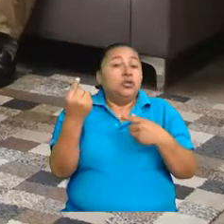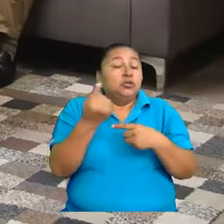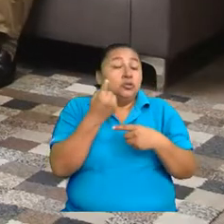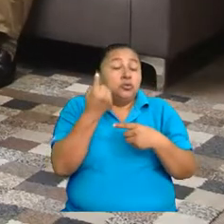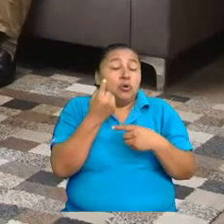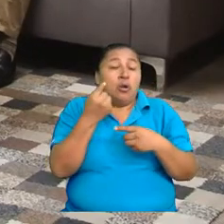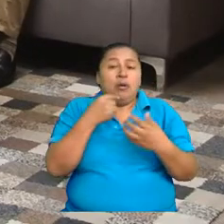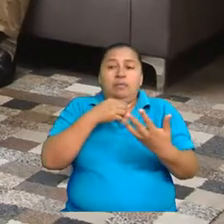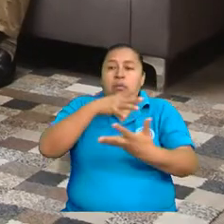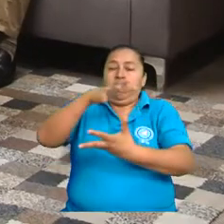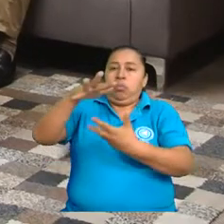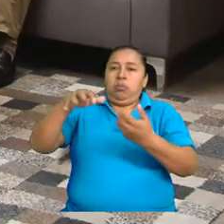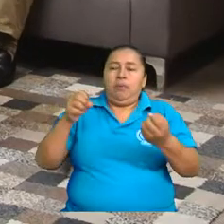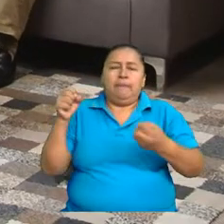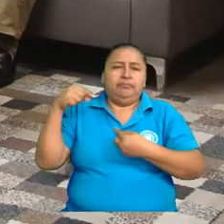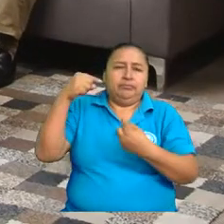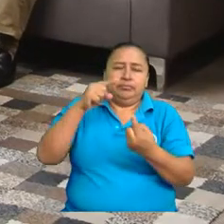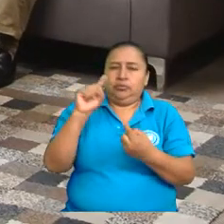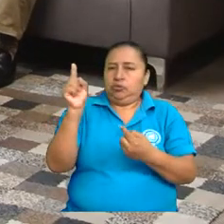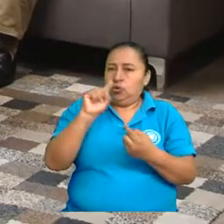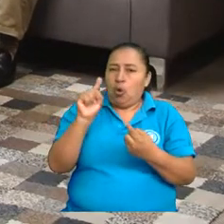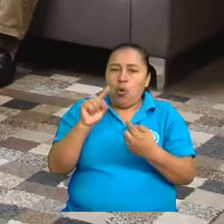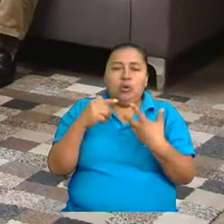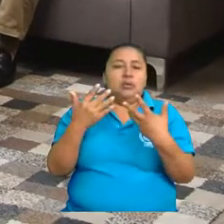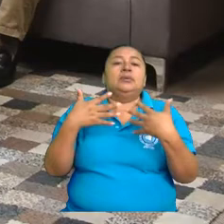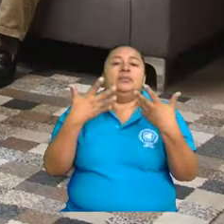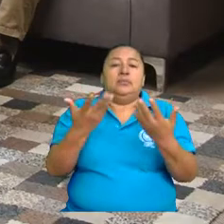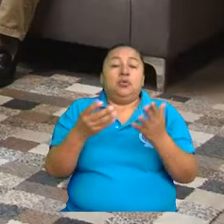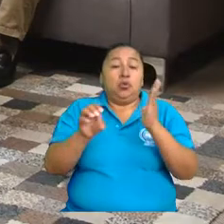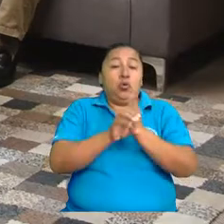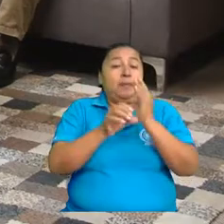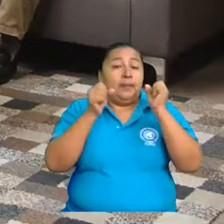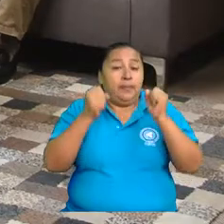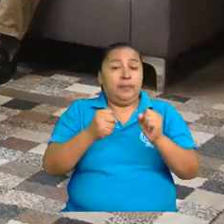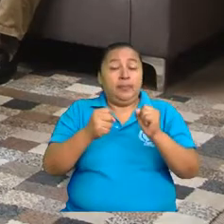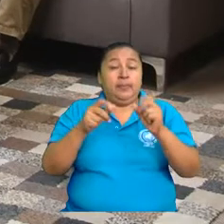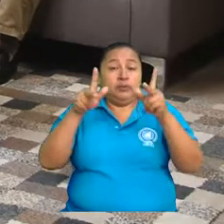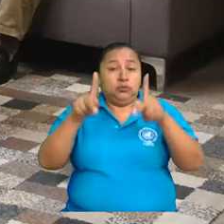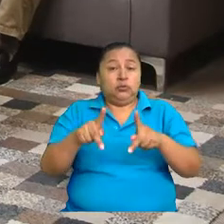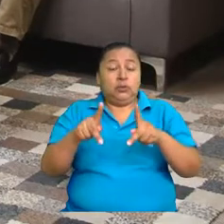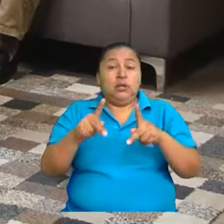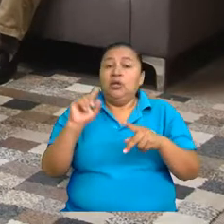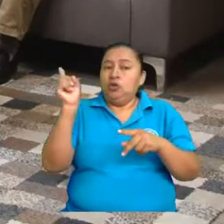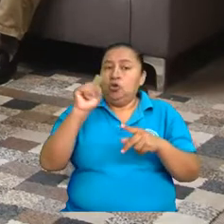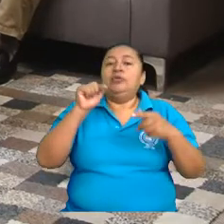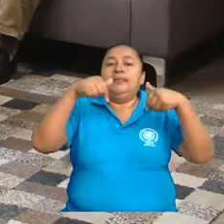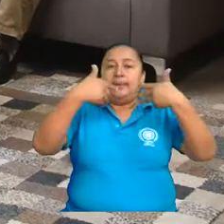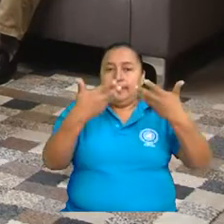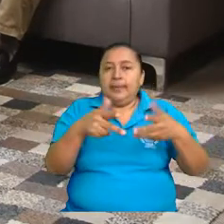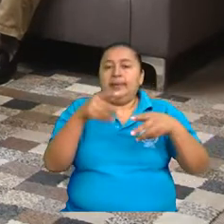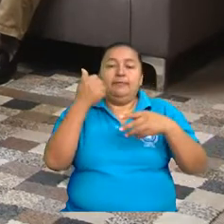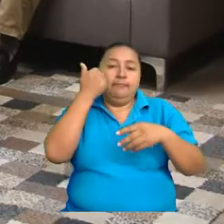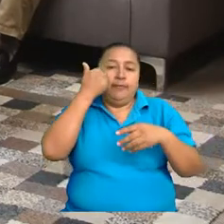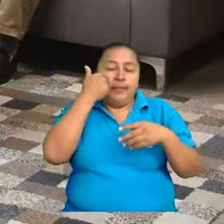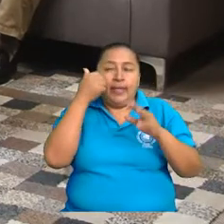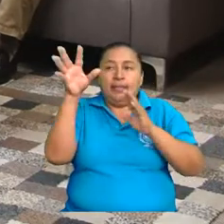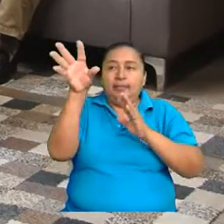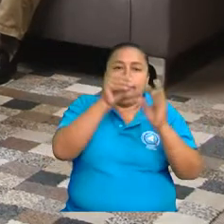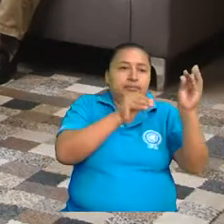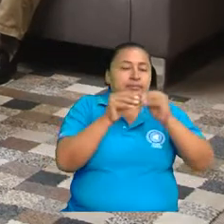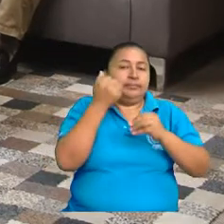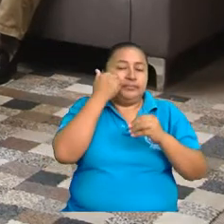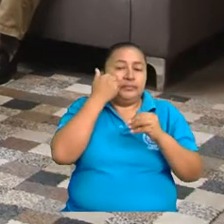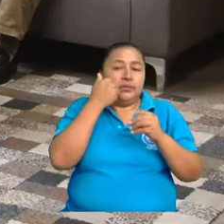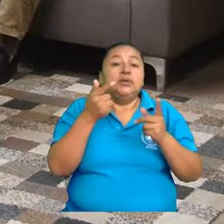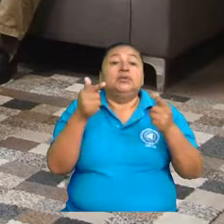de desastres naturales o provocados por el hombre, sino en estas situaciones epidemiológicas, okay, ¿verdad? Entonces nosotros